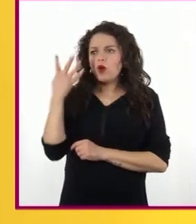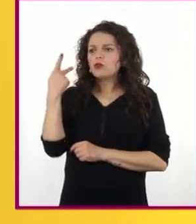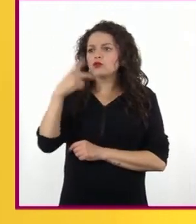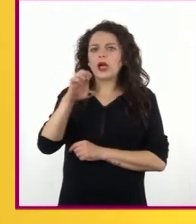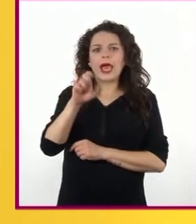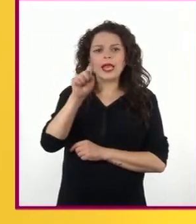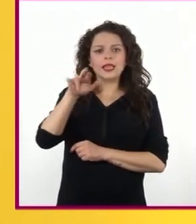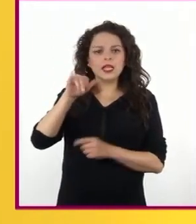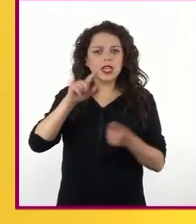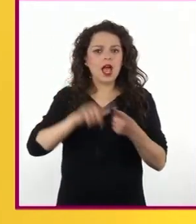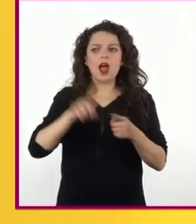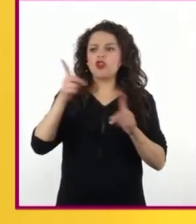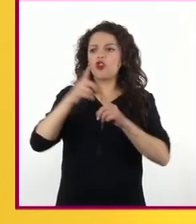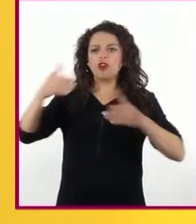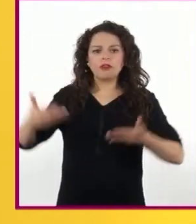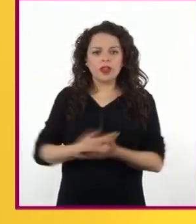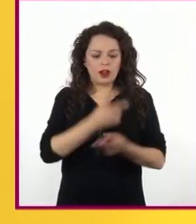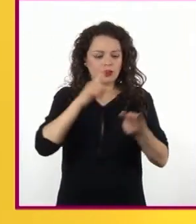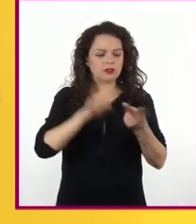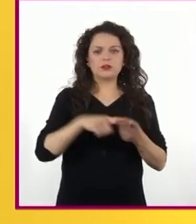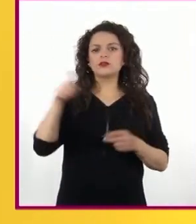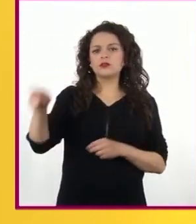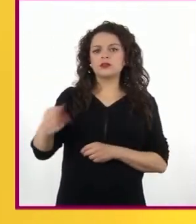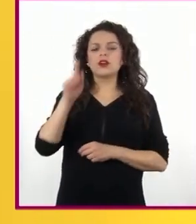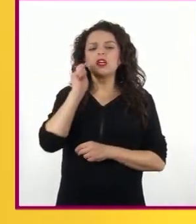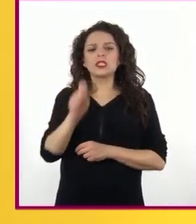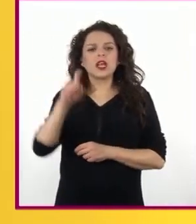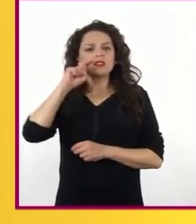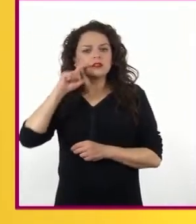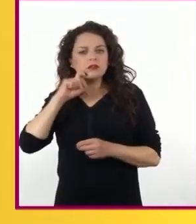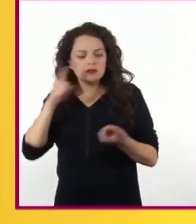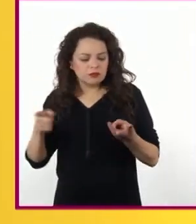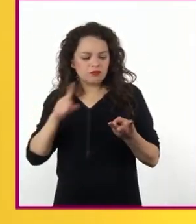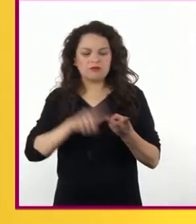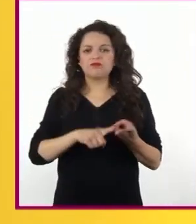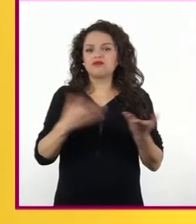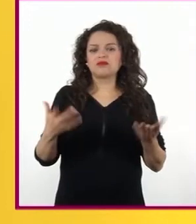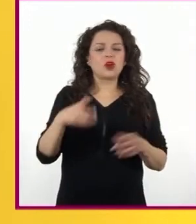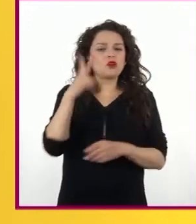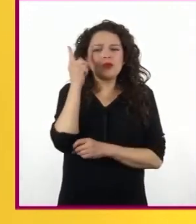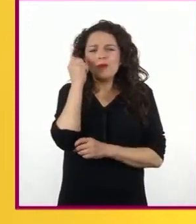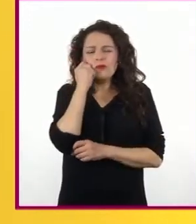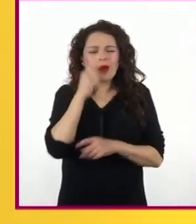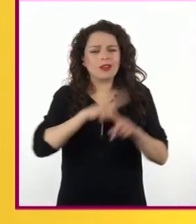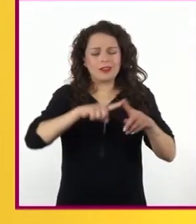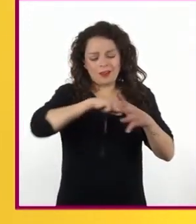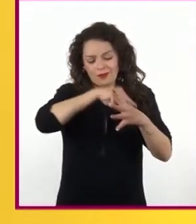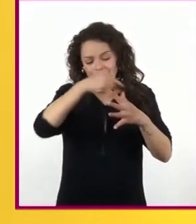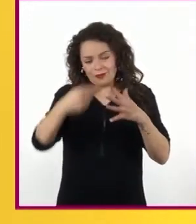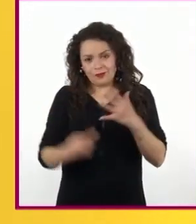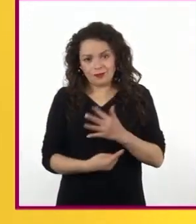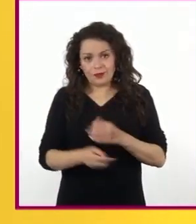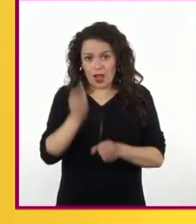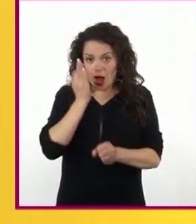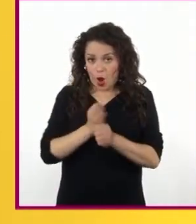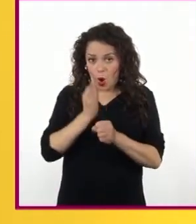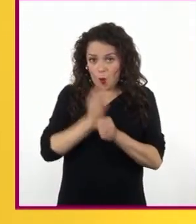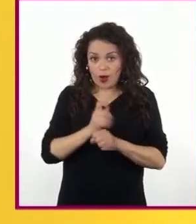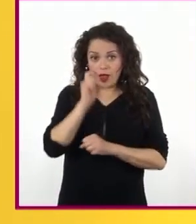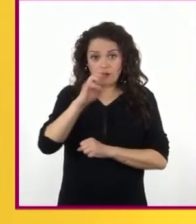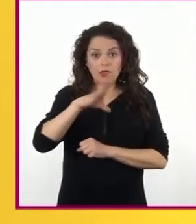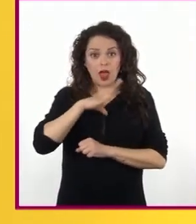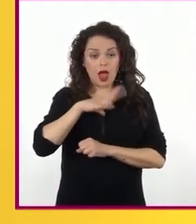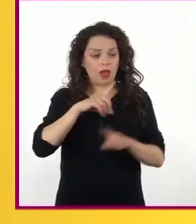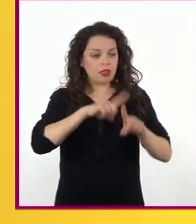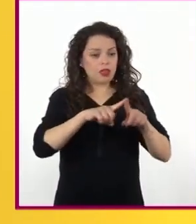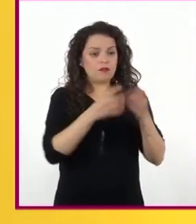étnico, nacionalidad, orientación sexual, etc. En la actualidad, debido al dinamismo social,